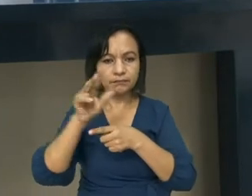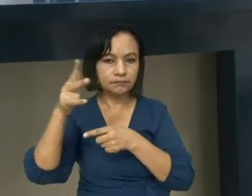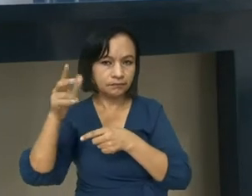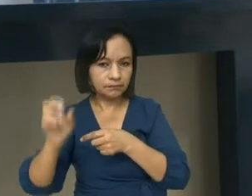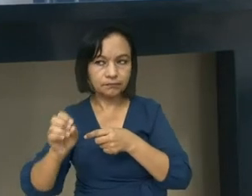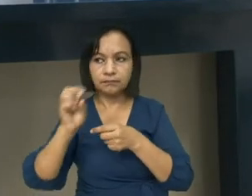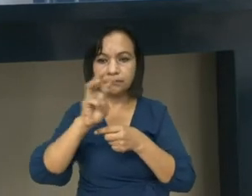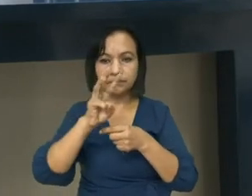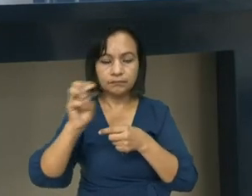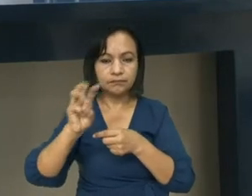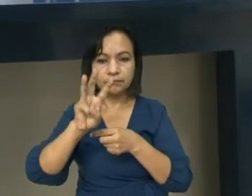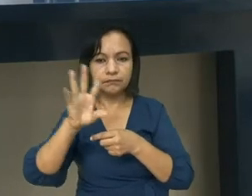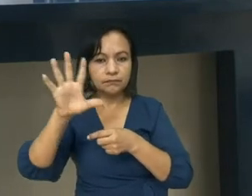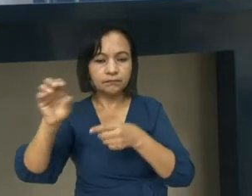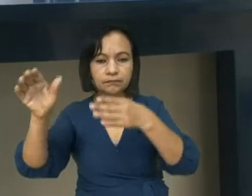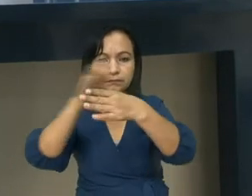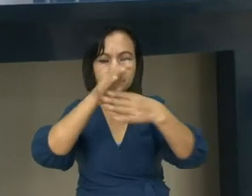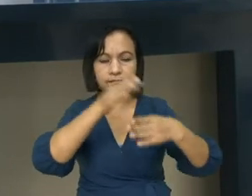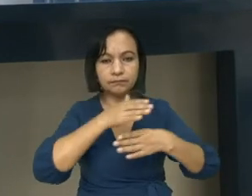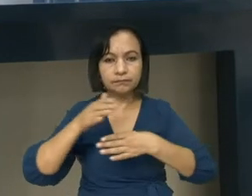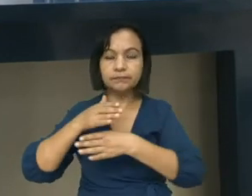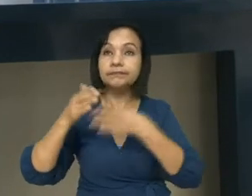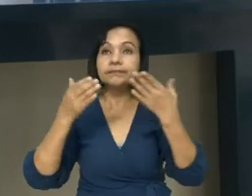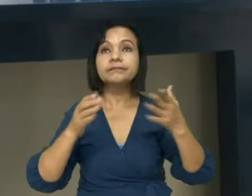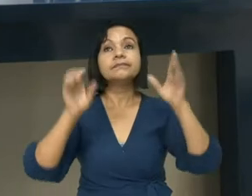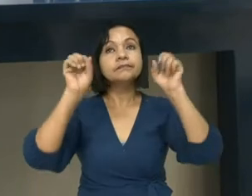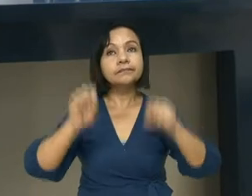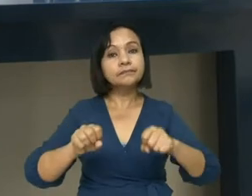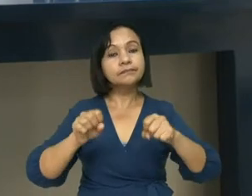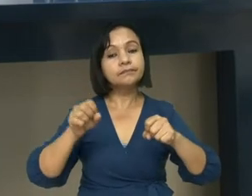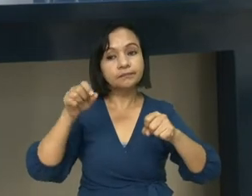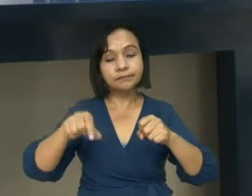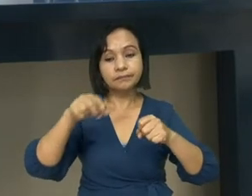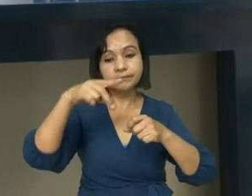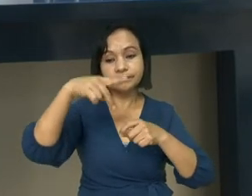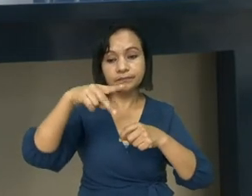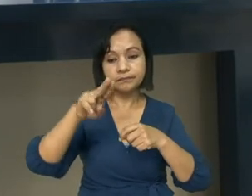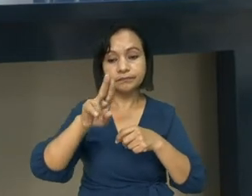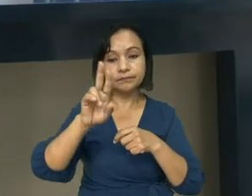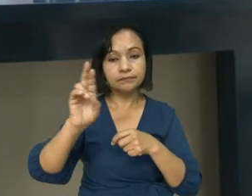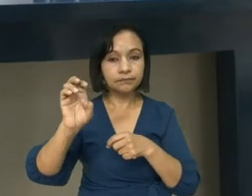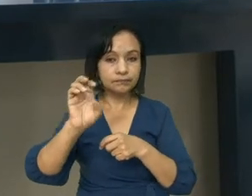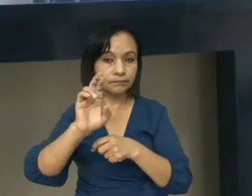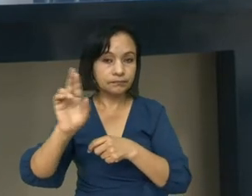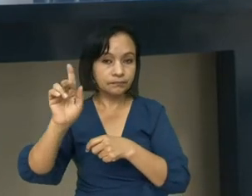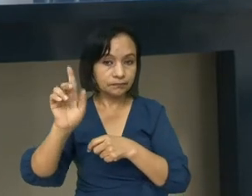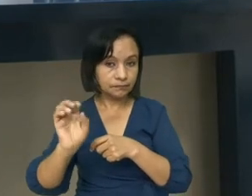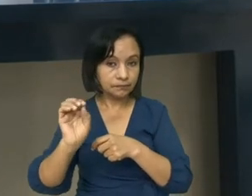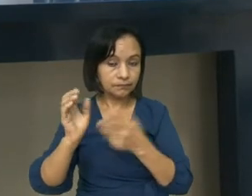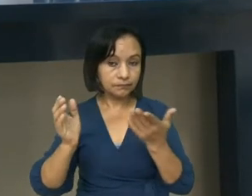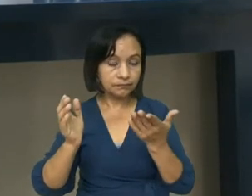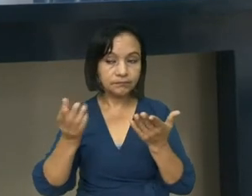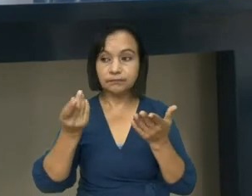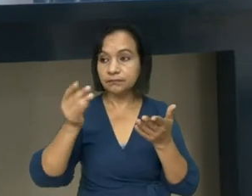300, 350. Claro, para todos que son precios, claro, que tenés en el mero puerto, sin necesidad de viajar. Y yo comparo